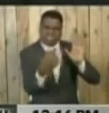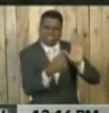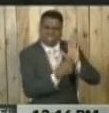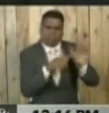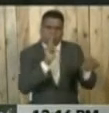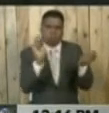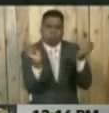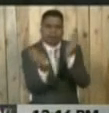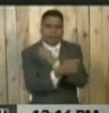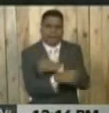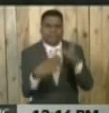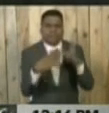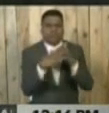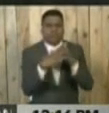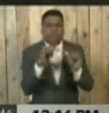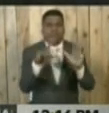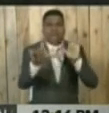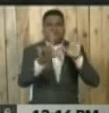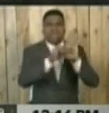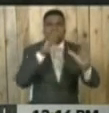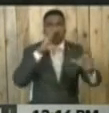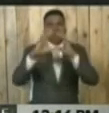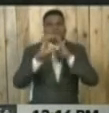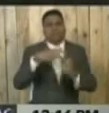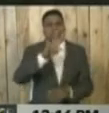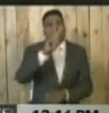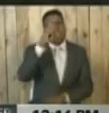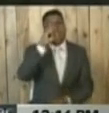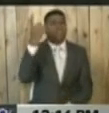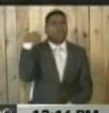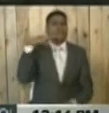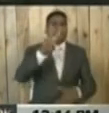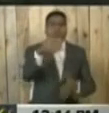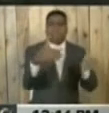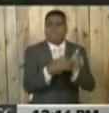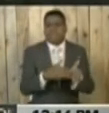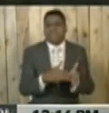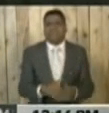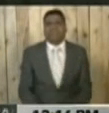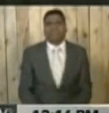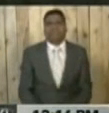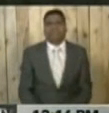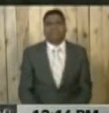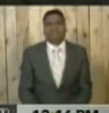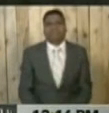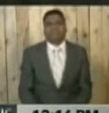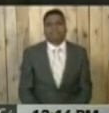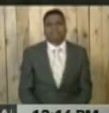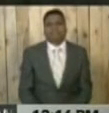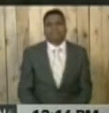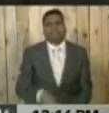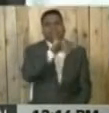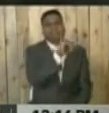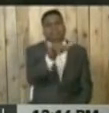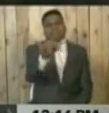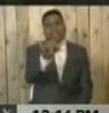Orgánica de Telecomunicaciones, que data del año 2000, la última reforma data del año 2000, y una